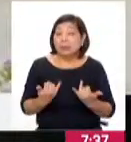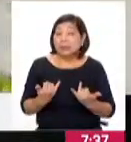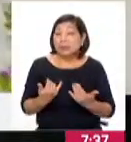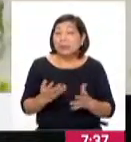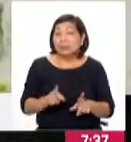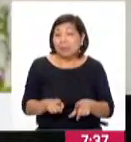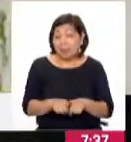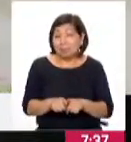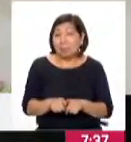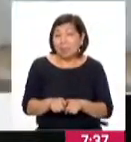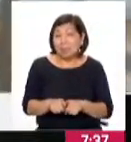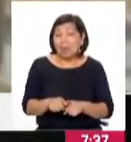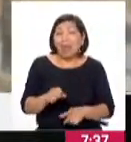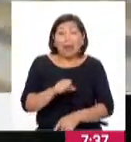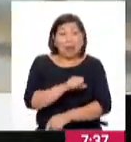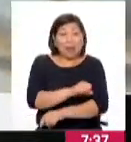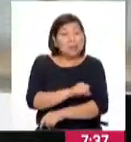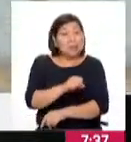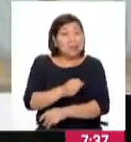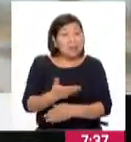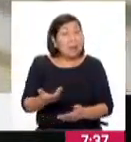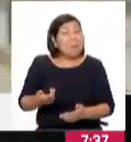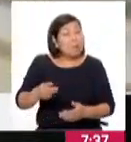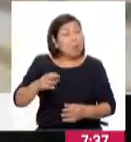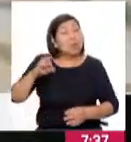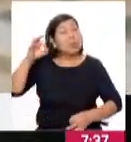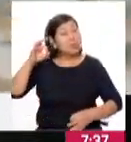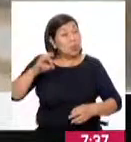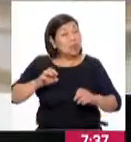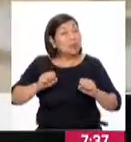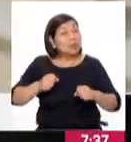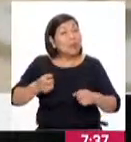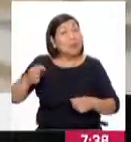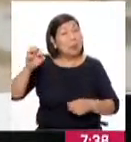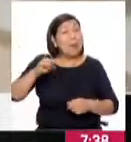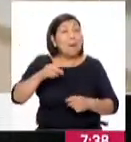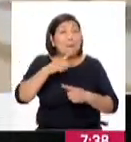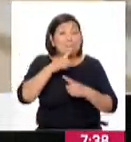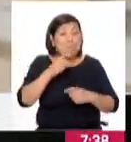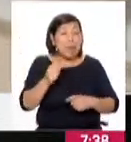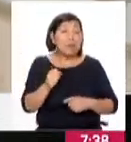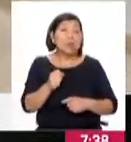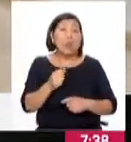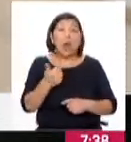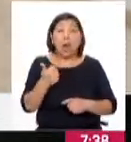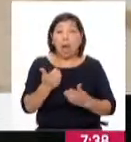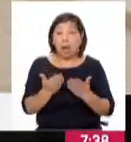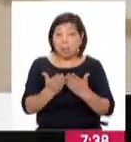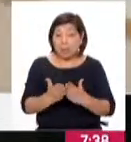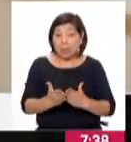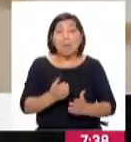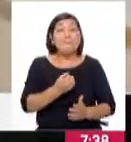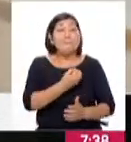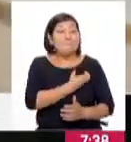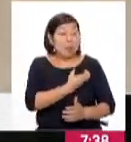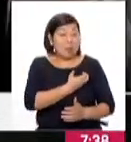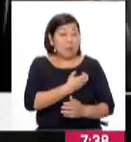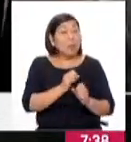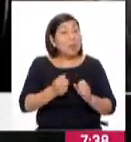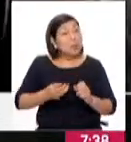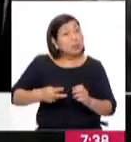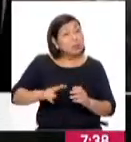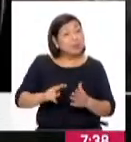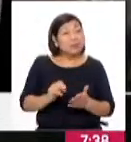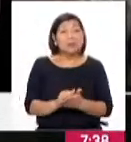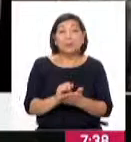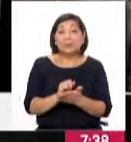incluye el centro también Hablamos de excesos de lluvias o sea Esperamos que Para marzo abril mayo en promedio pueda superar